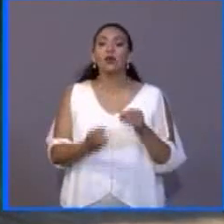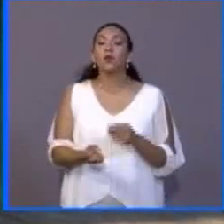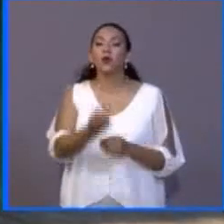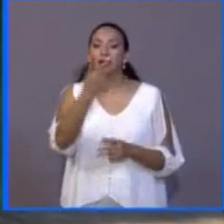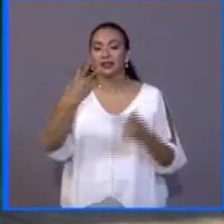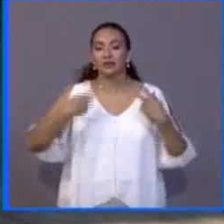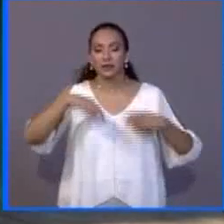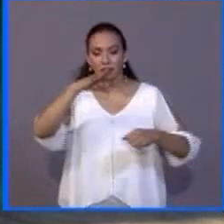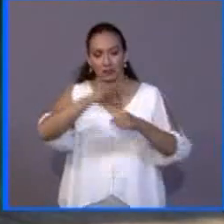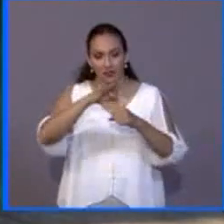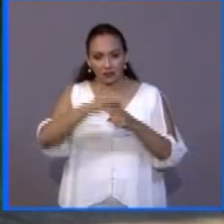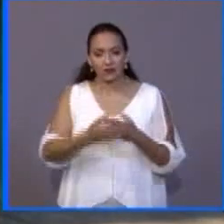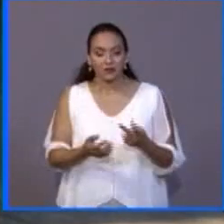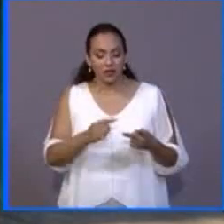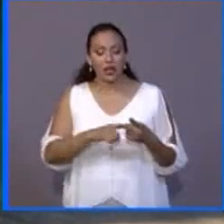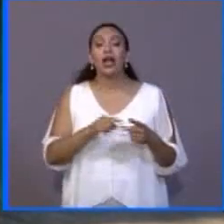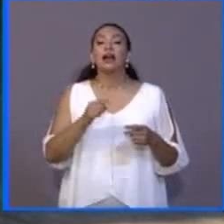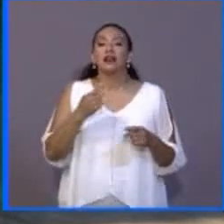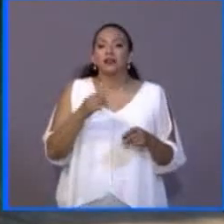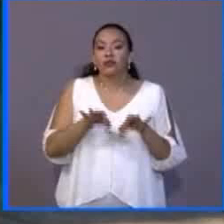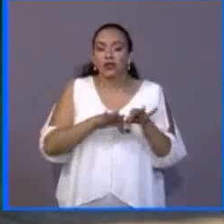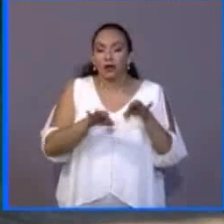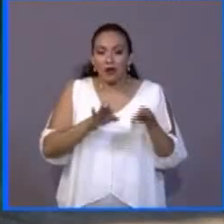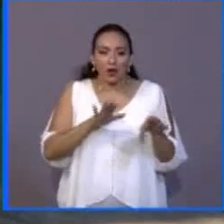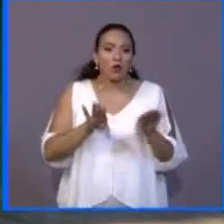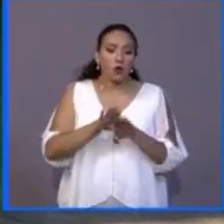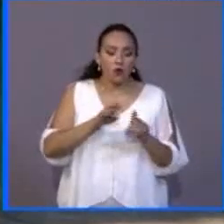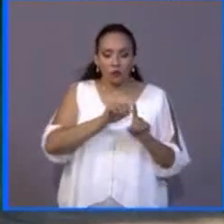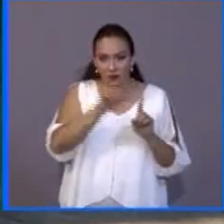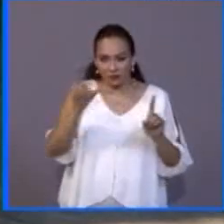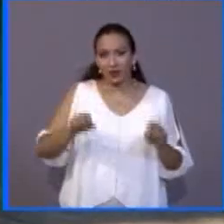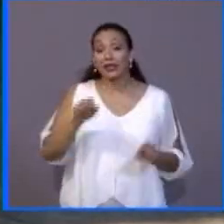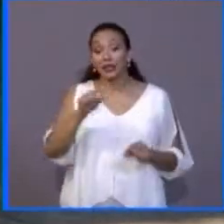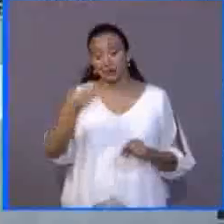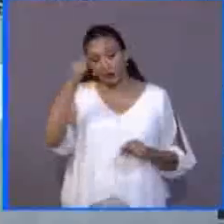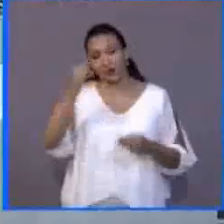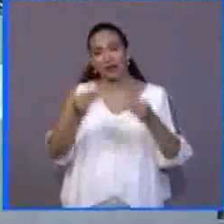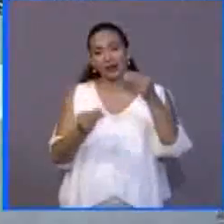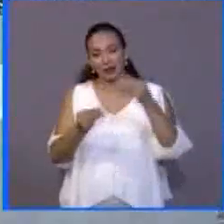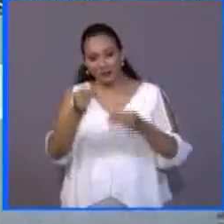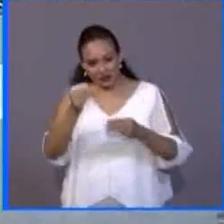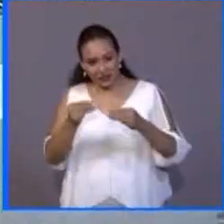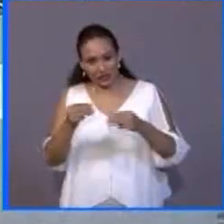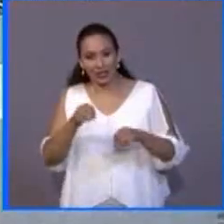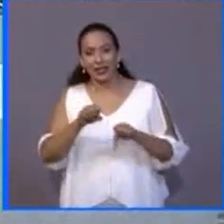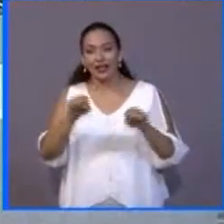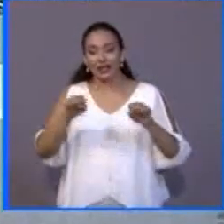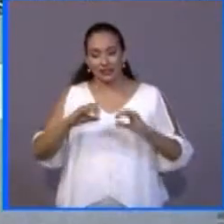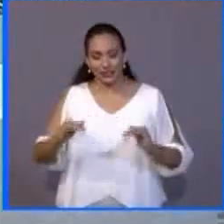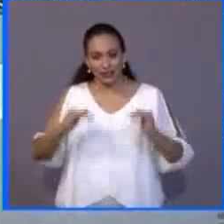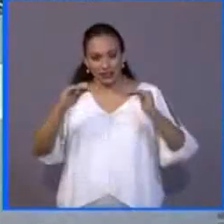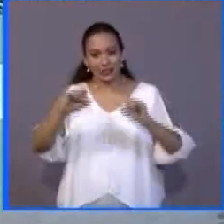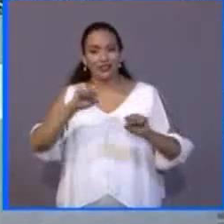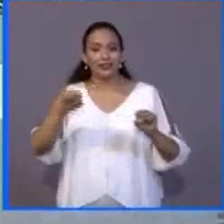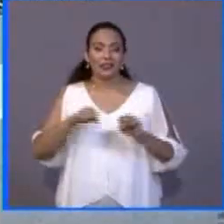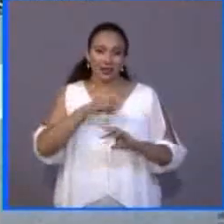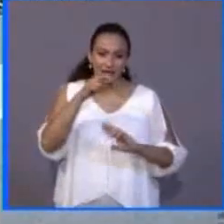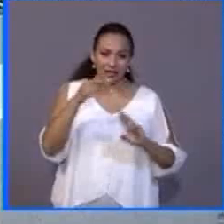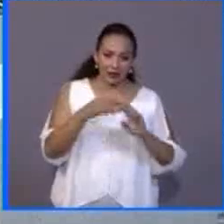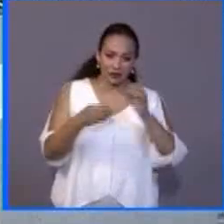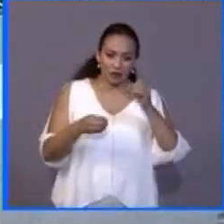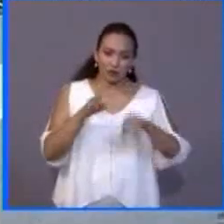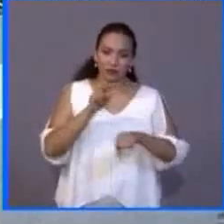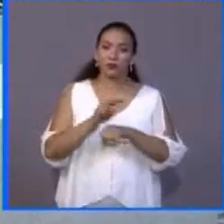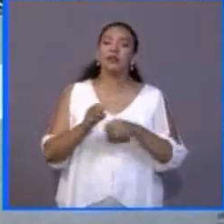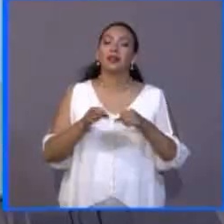cargos a elegir, el alcance del cargo. Se hará lo mismo en el caso de los magistrados de la Sala Superior, salas regionales del